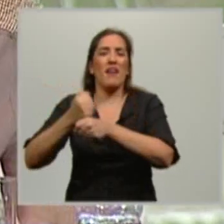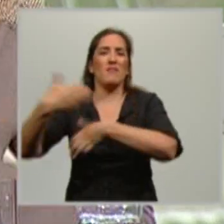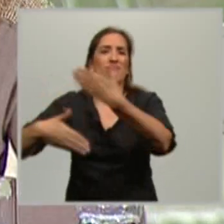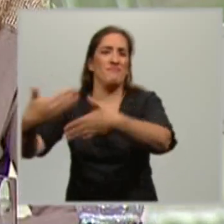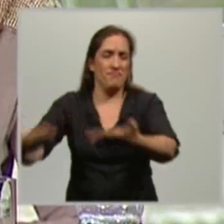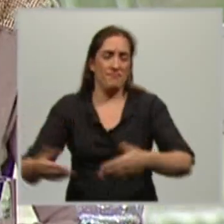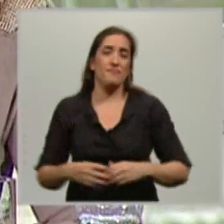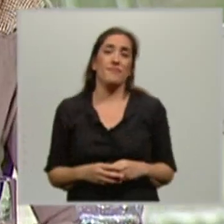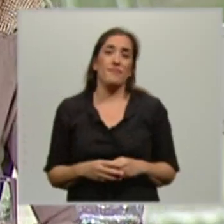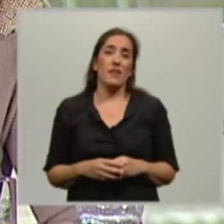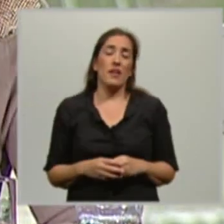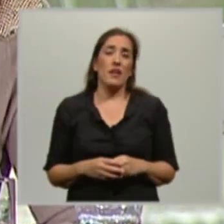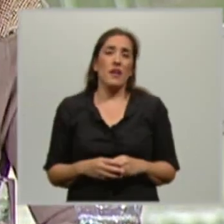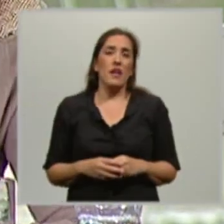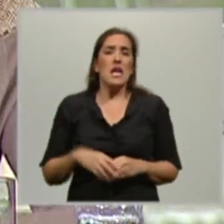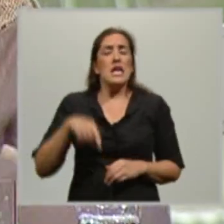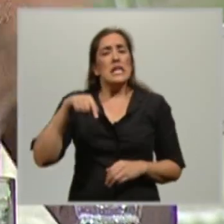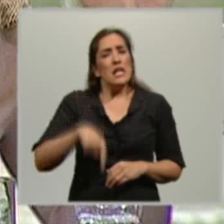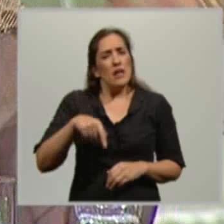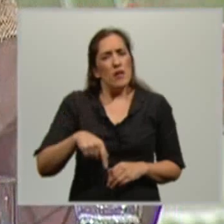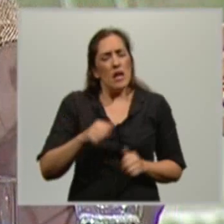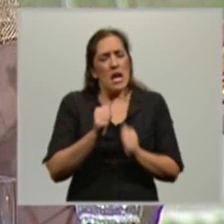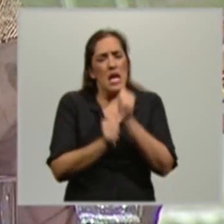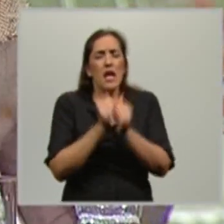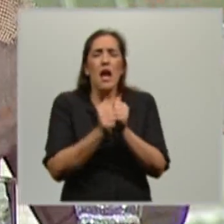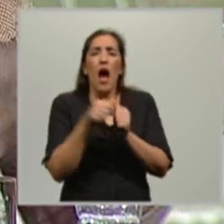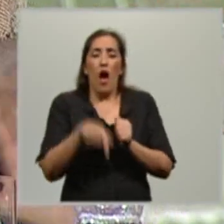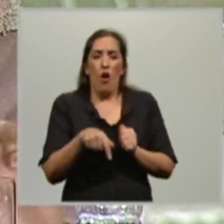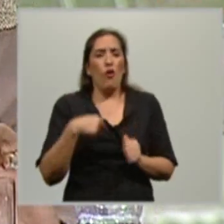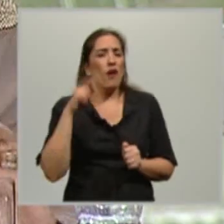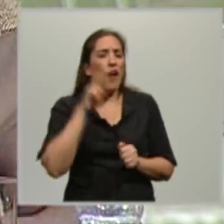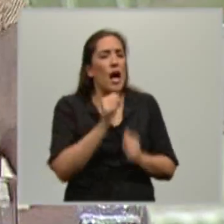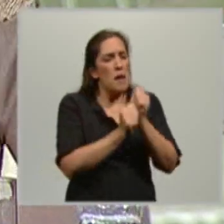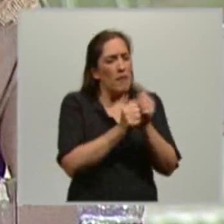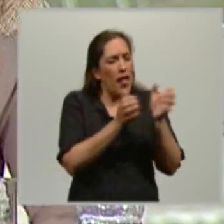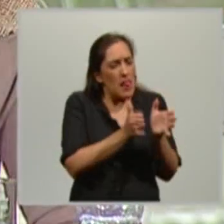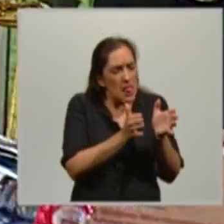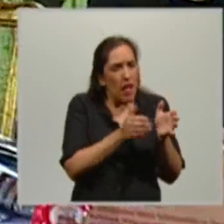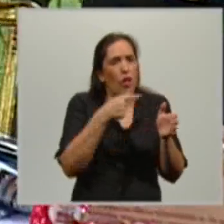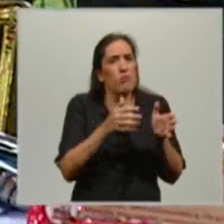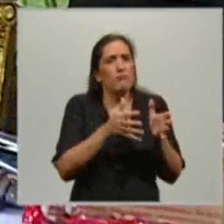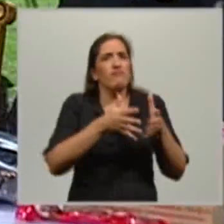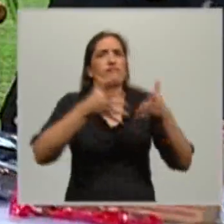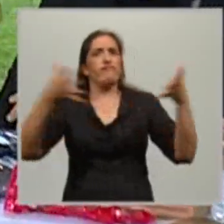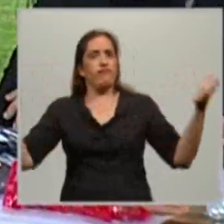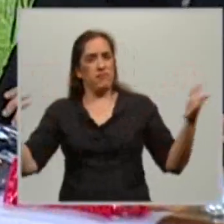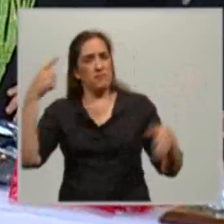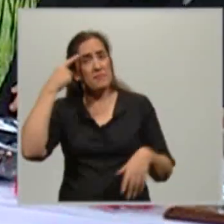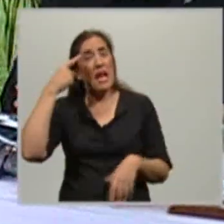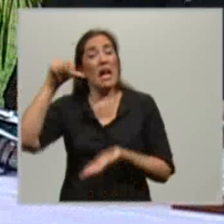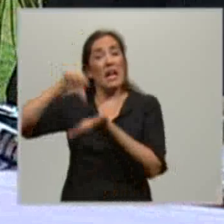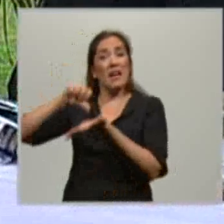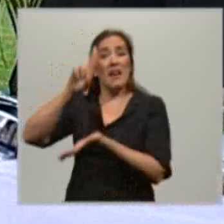también frente a un emprendimiento desde lo pequeño a lo grande. En